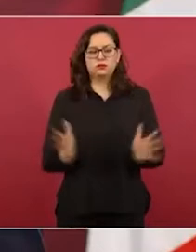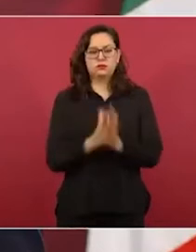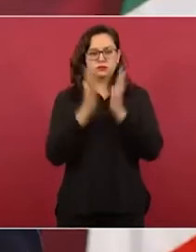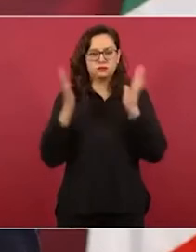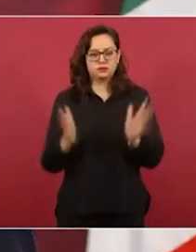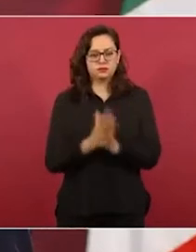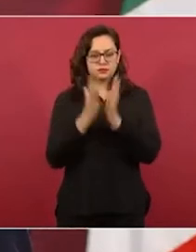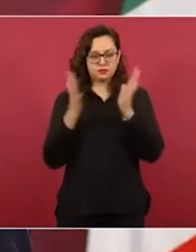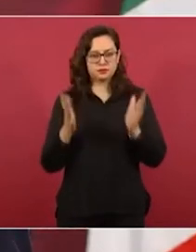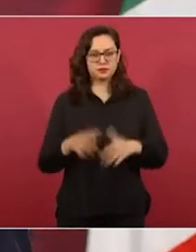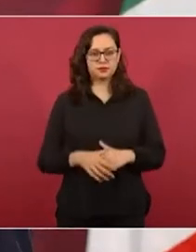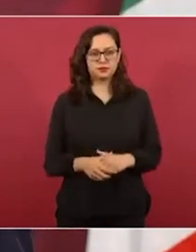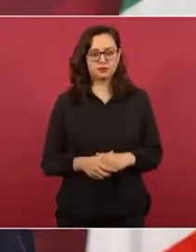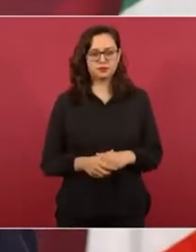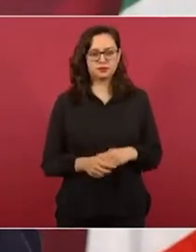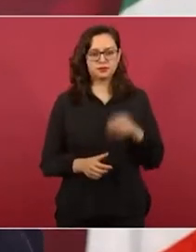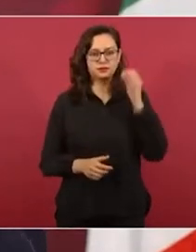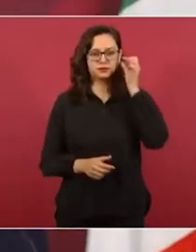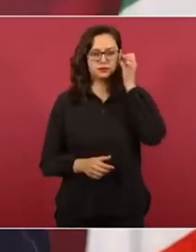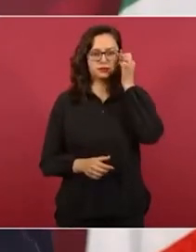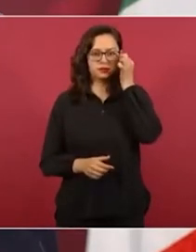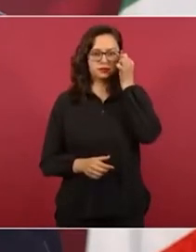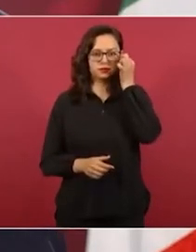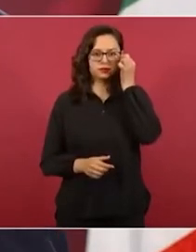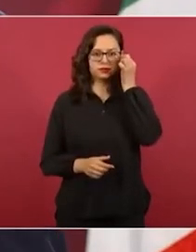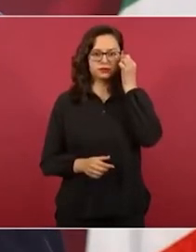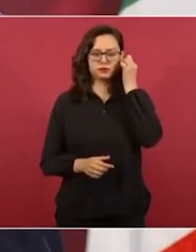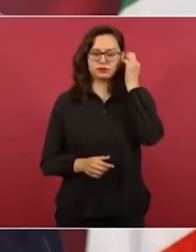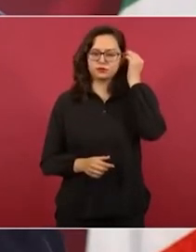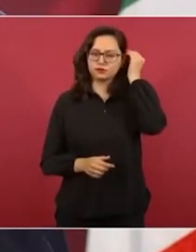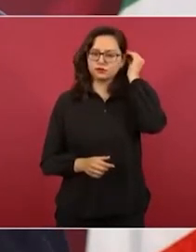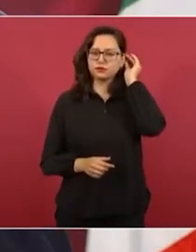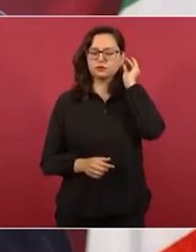Y hablábamos la vez pasada de que ahora hay